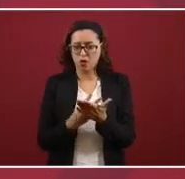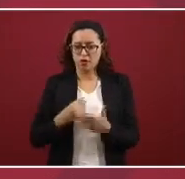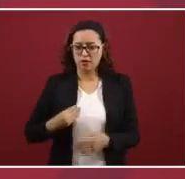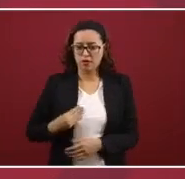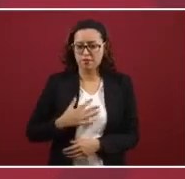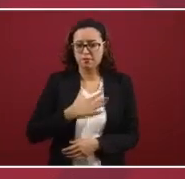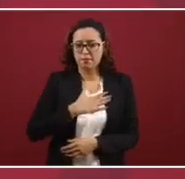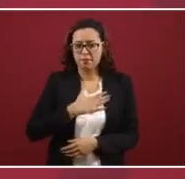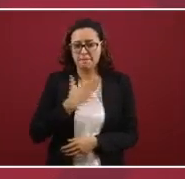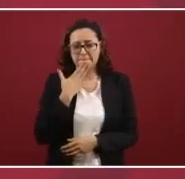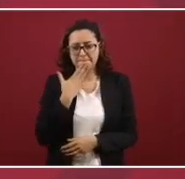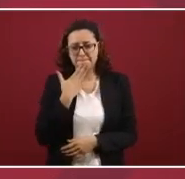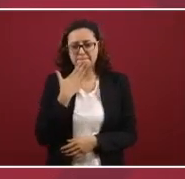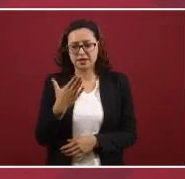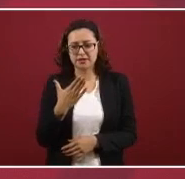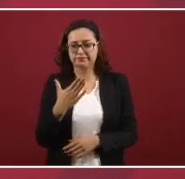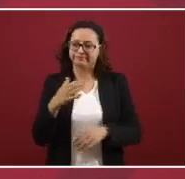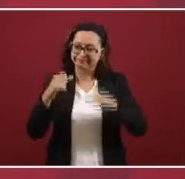se atienda a 8 millones